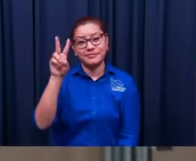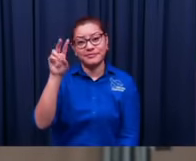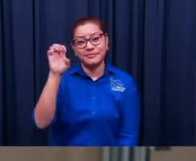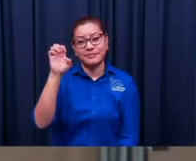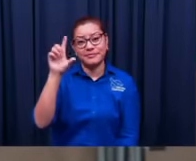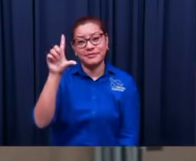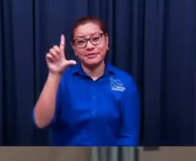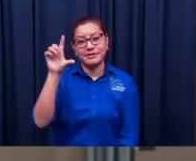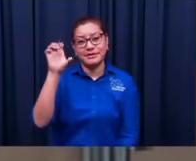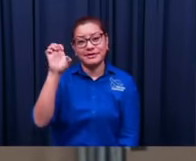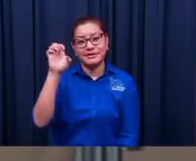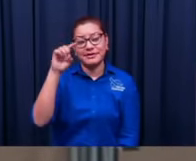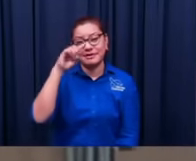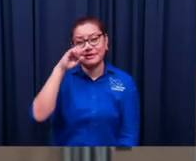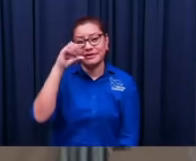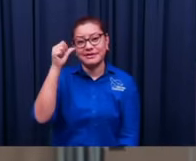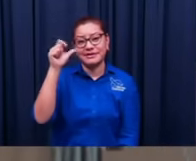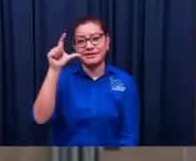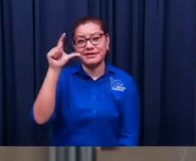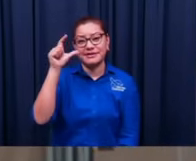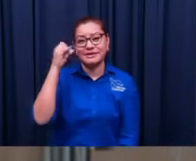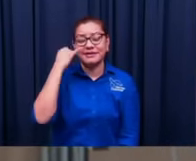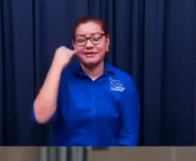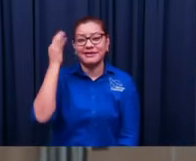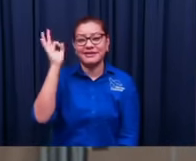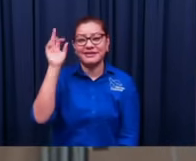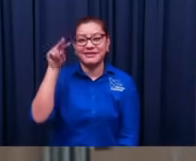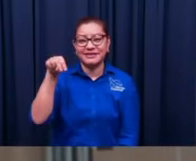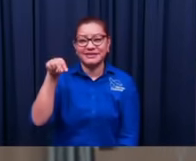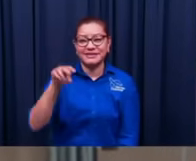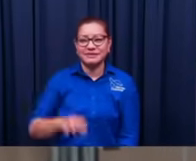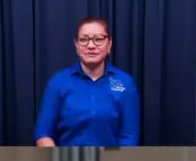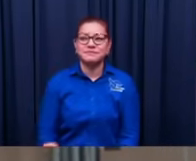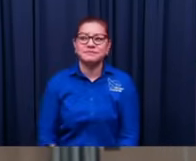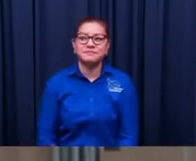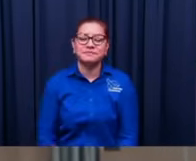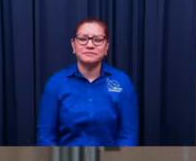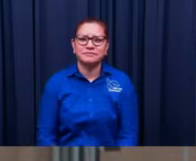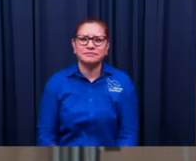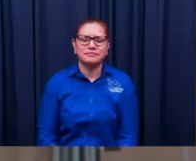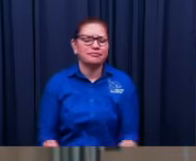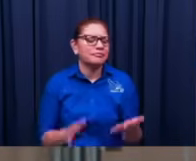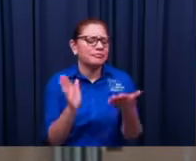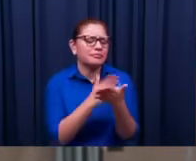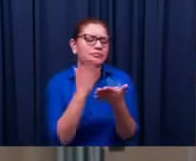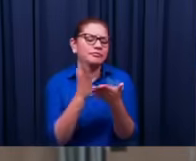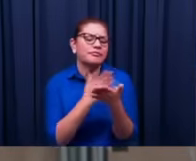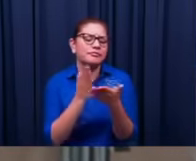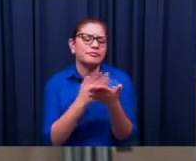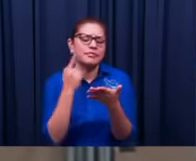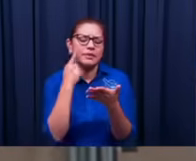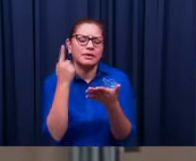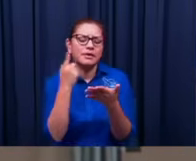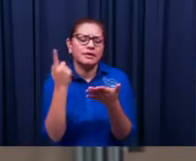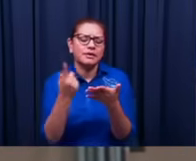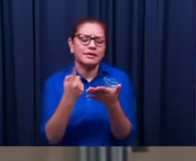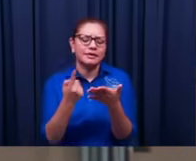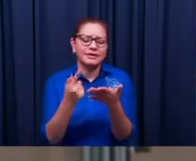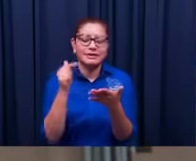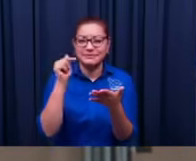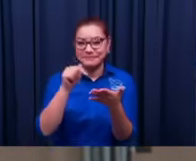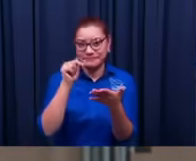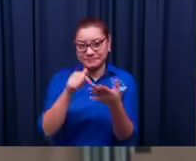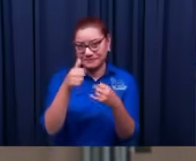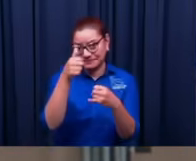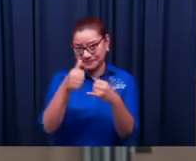Cuando usted lo quiera buscar en inglés, ya sabe, si no encuentra: pastor, mi Biblia no tiene Apocalipsis, busque Revelation, le voy a decir yo,